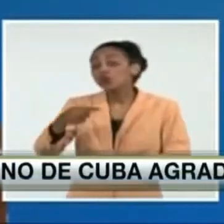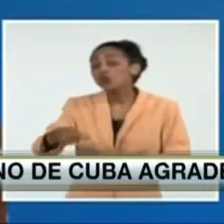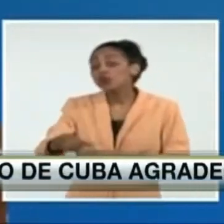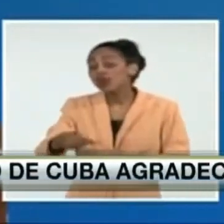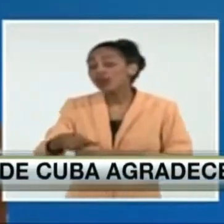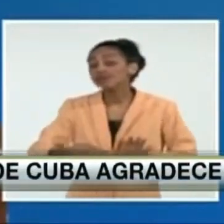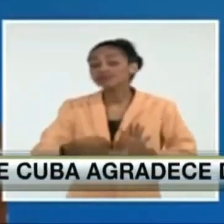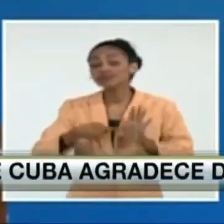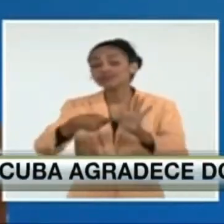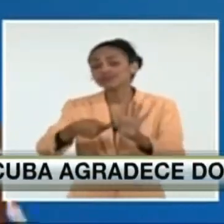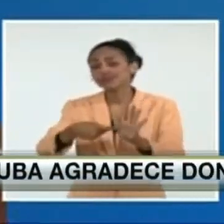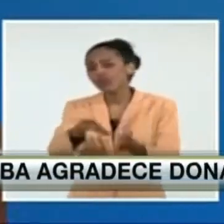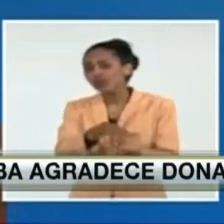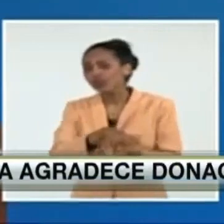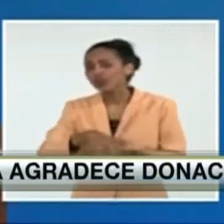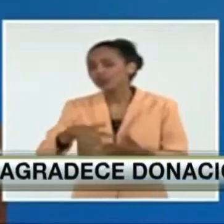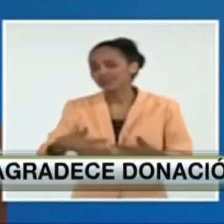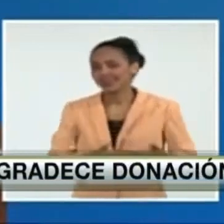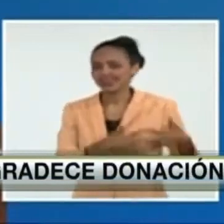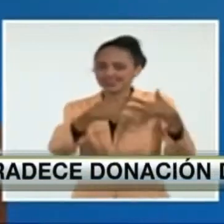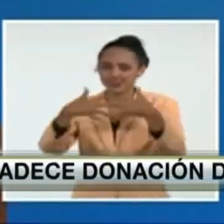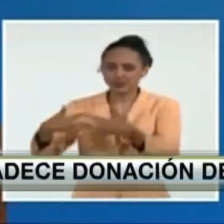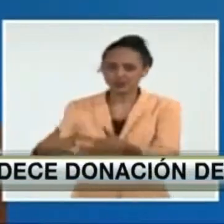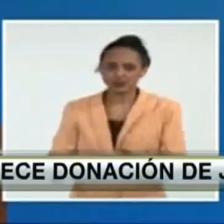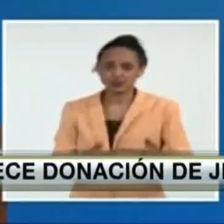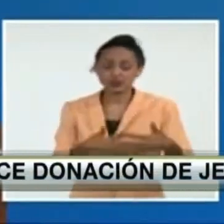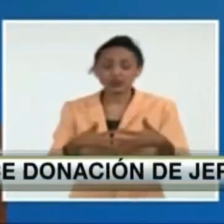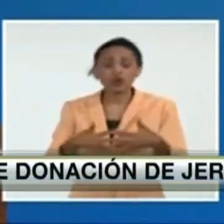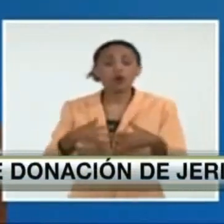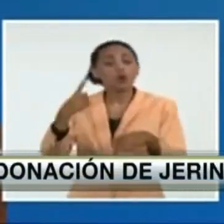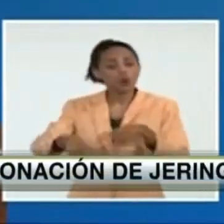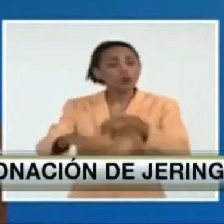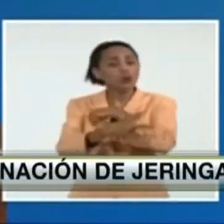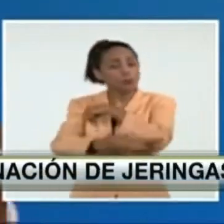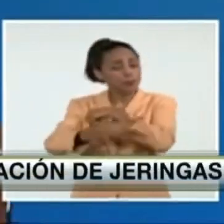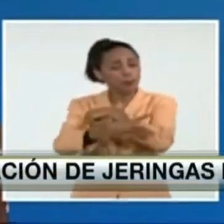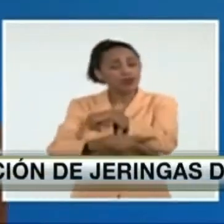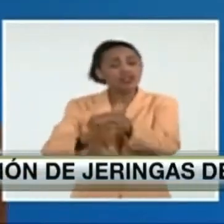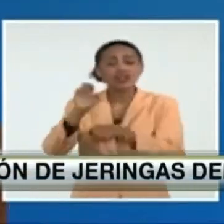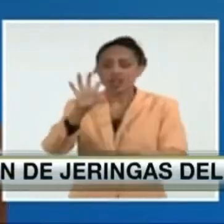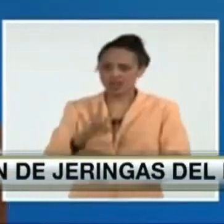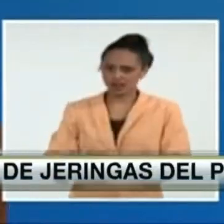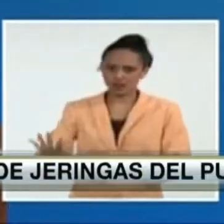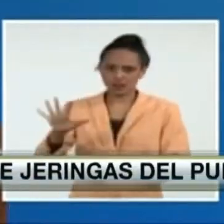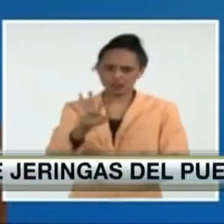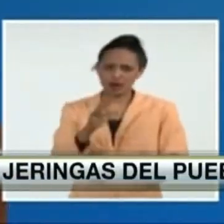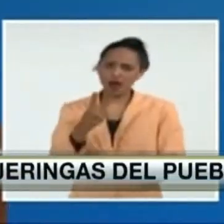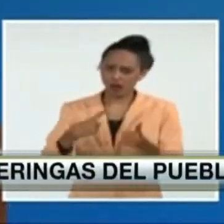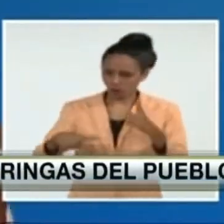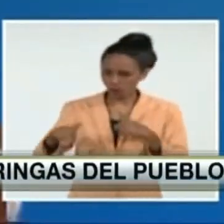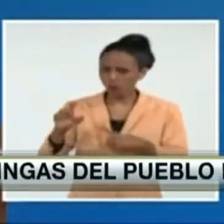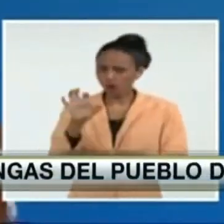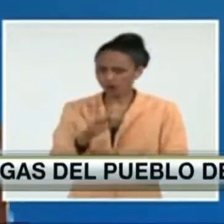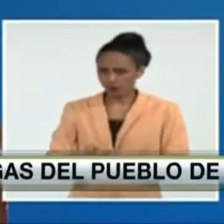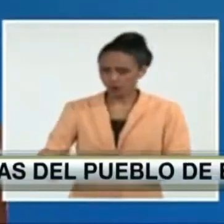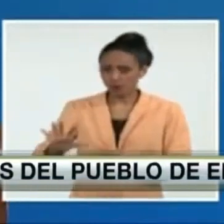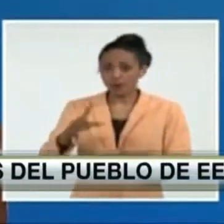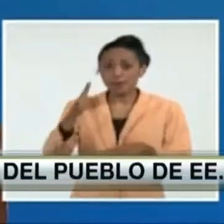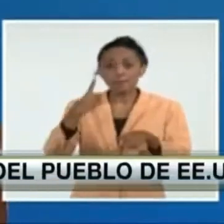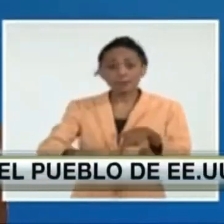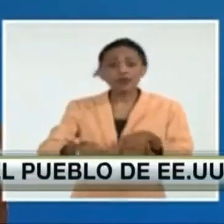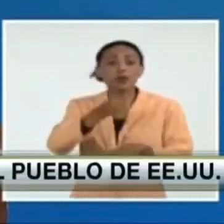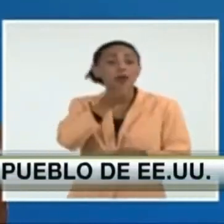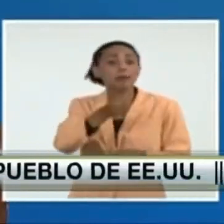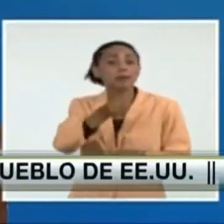embargo, a veces incluso en Europa y muy frecuentemente en los Estados Unidos, sin que la prensa hable